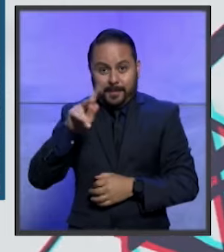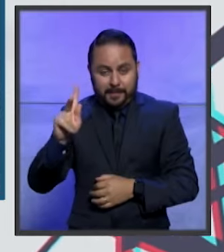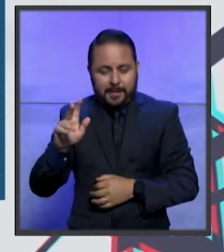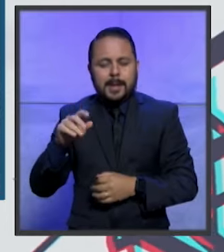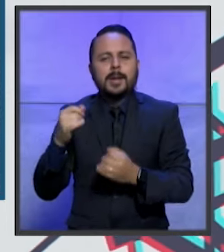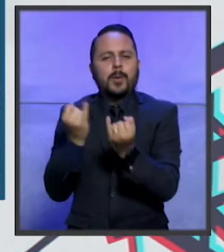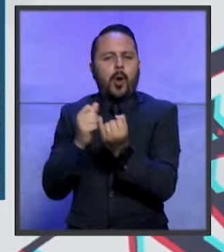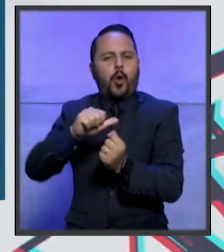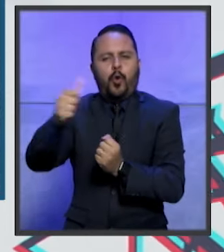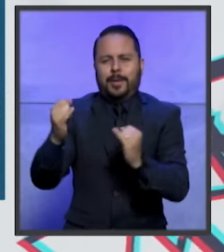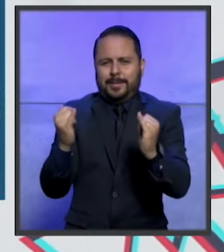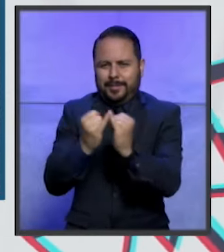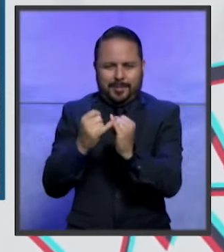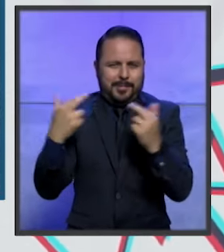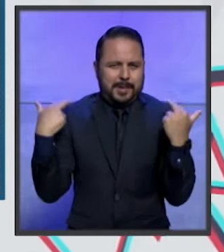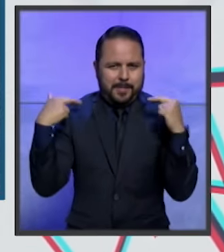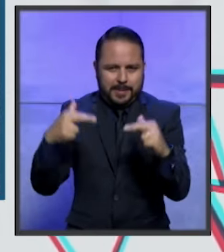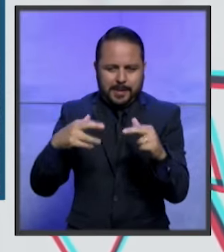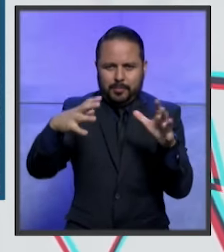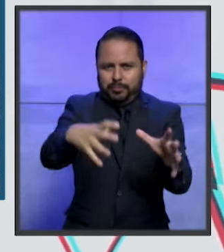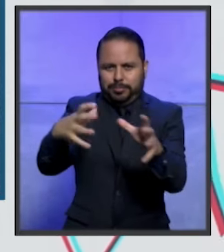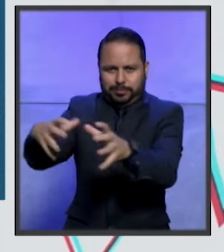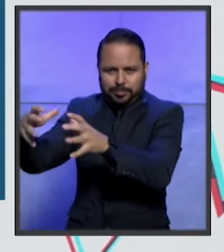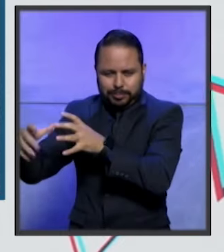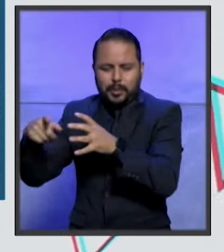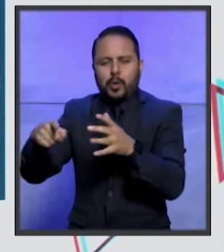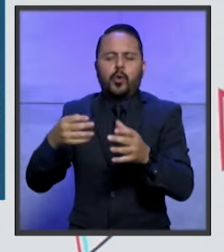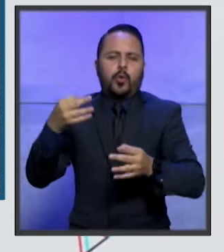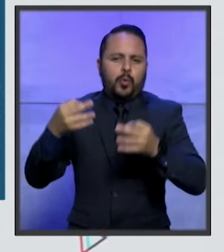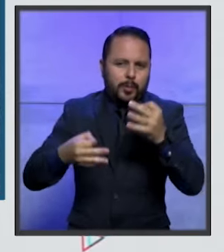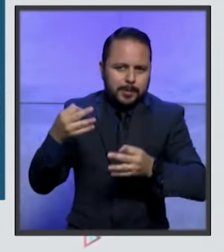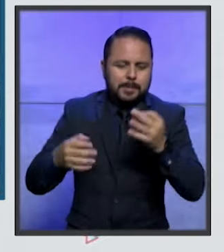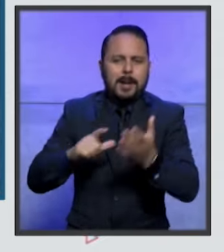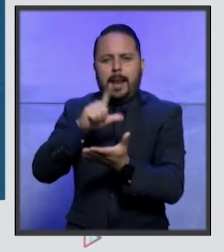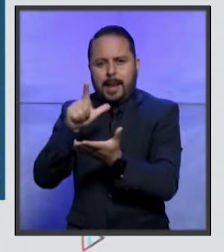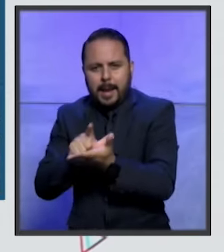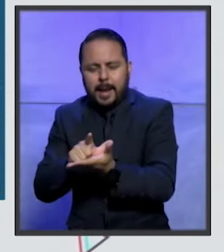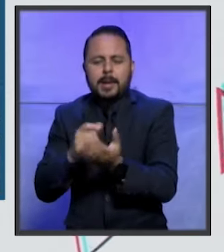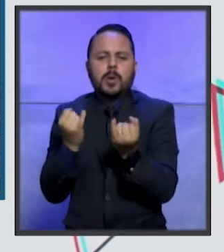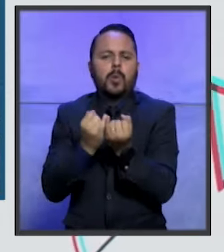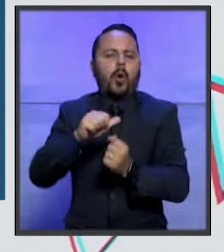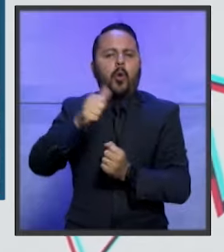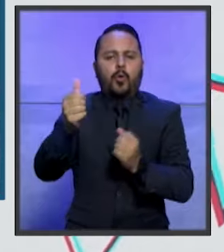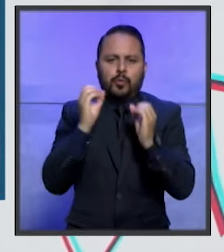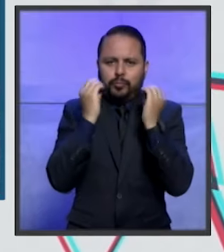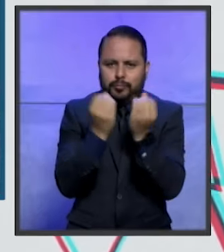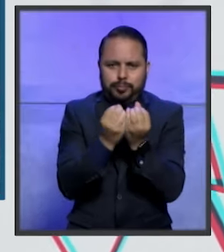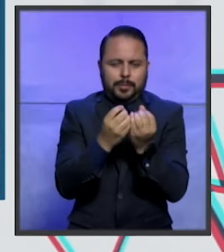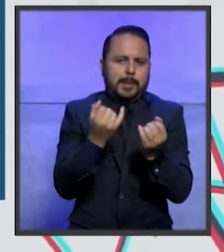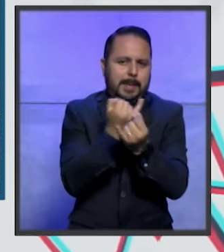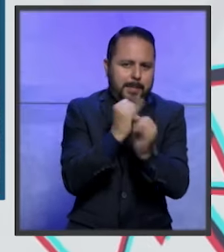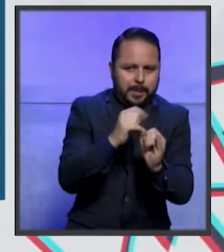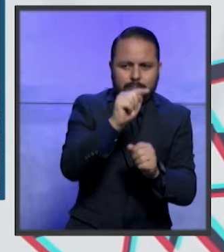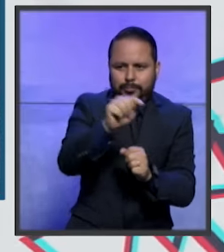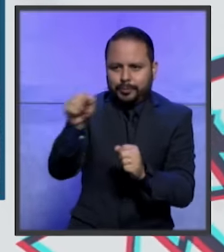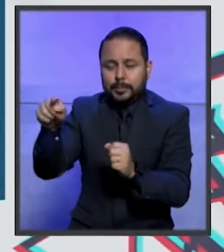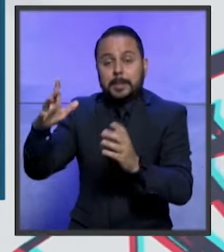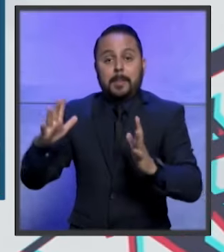federación y otras instituciones representantes del poder judicial legislativo así como de organismos autónomos